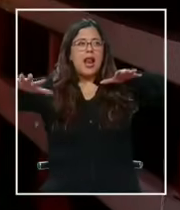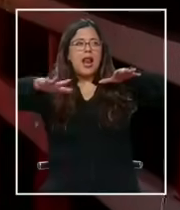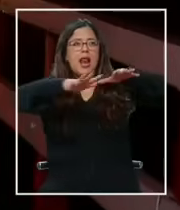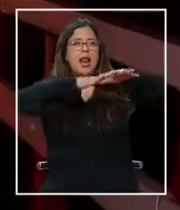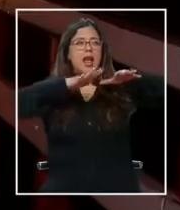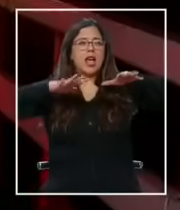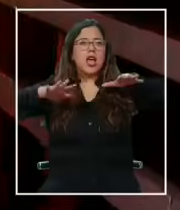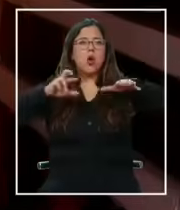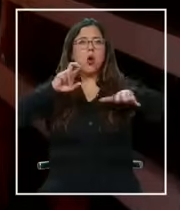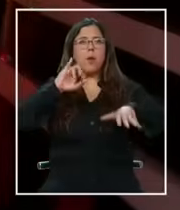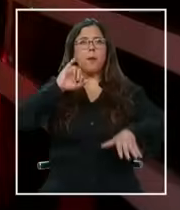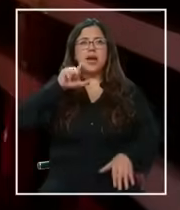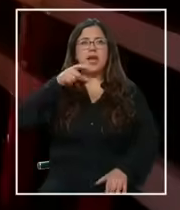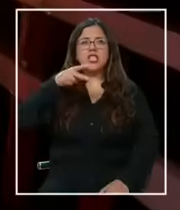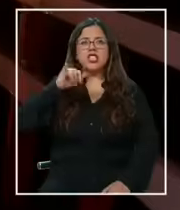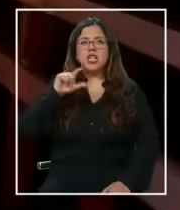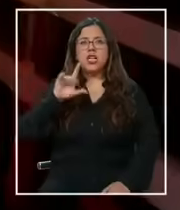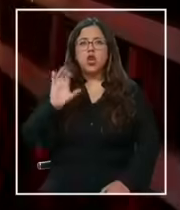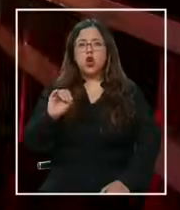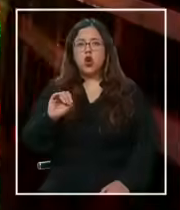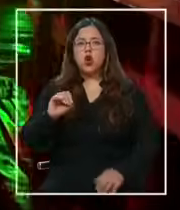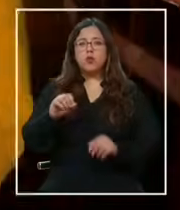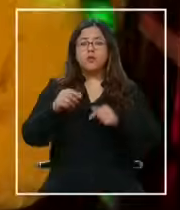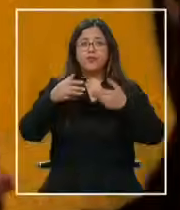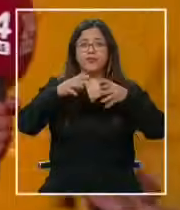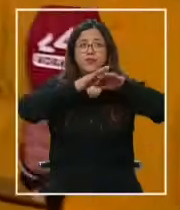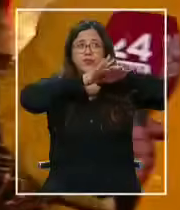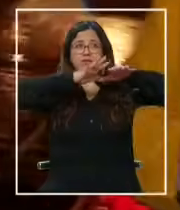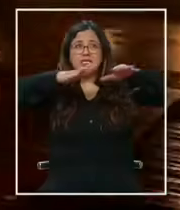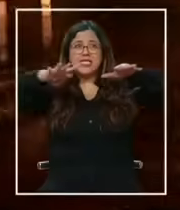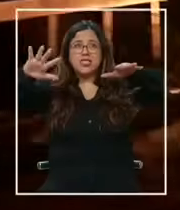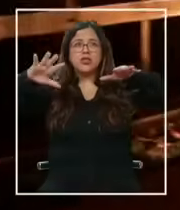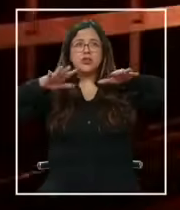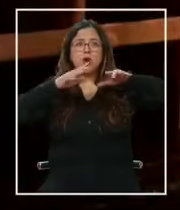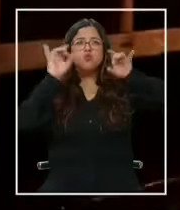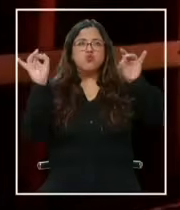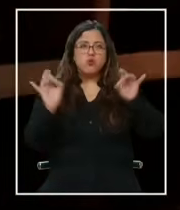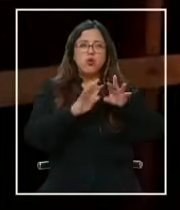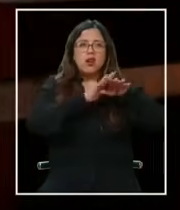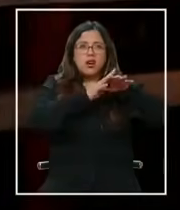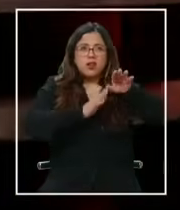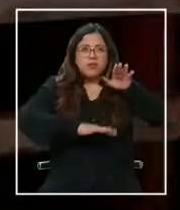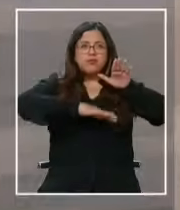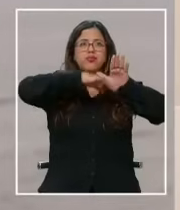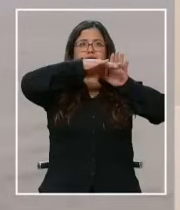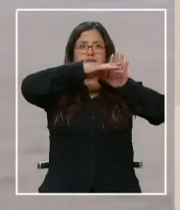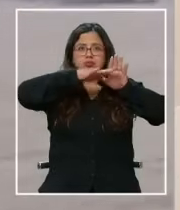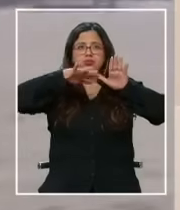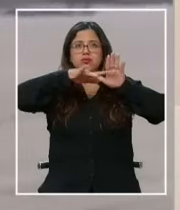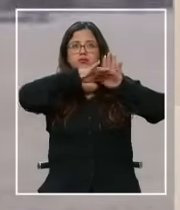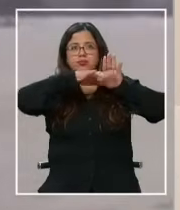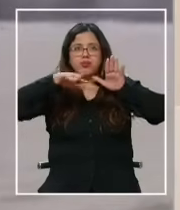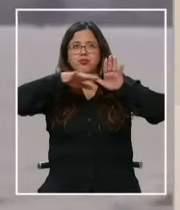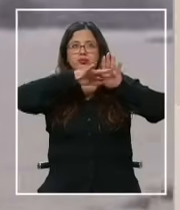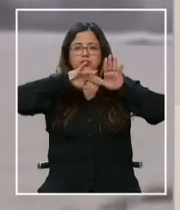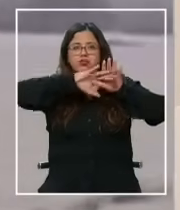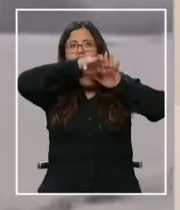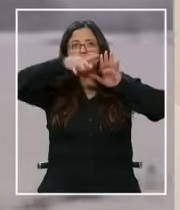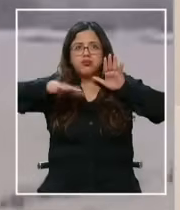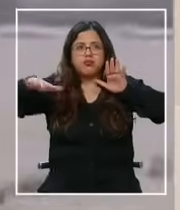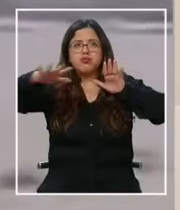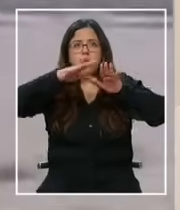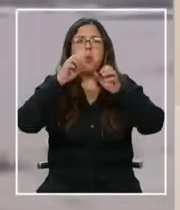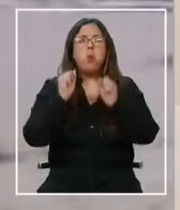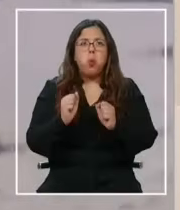imágenes de inmediato de lo que está ocurriendo a esta hora un río que está con amenaza de desborde así al menos lo ha indicado senapred de